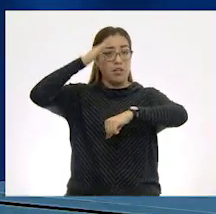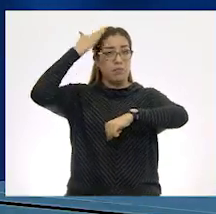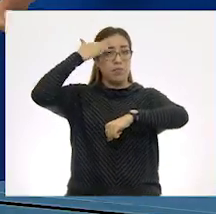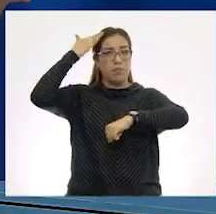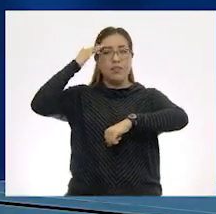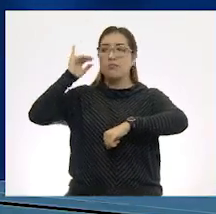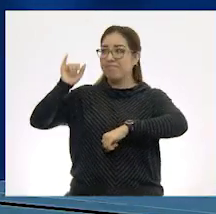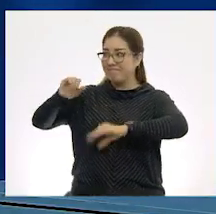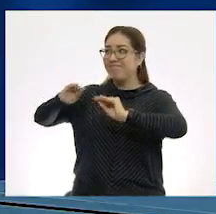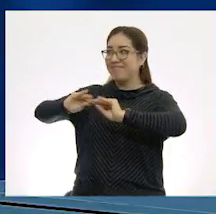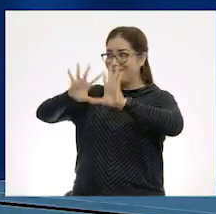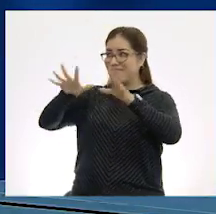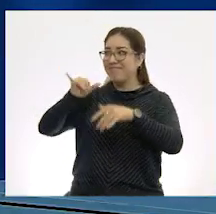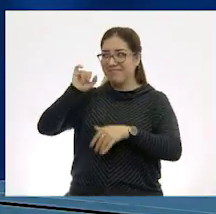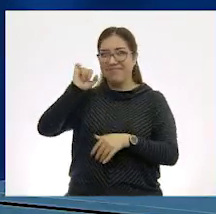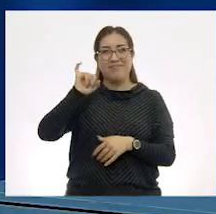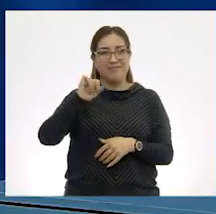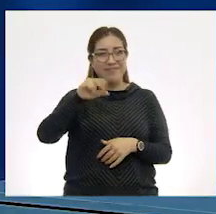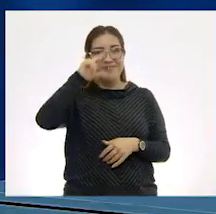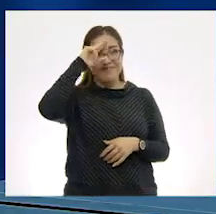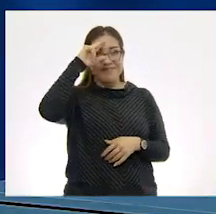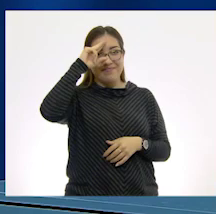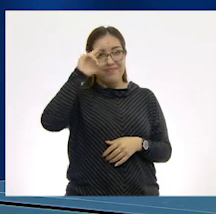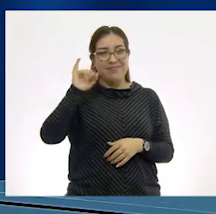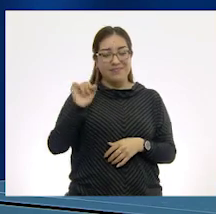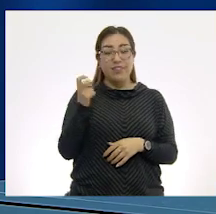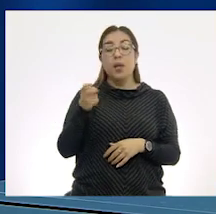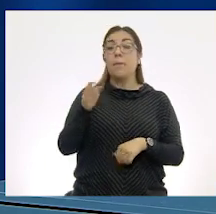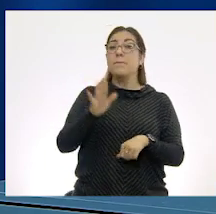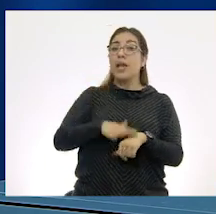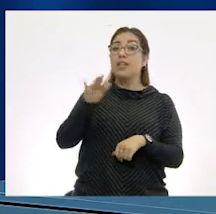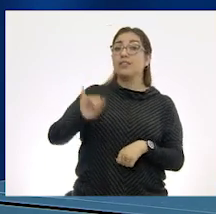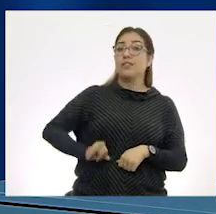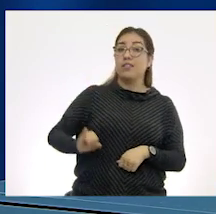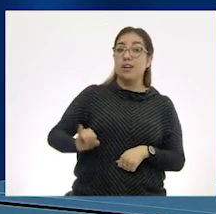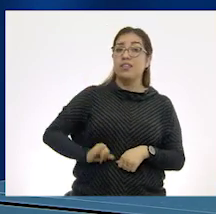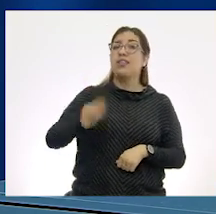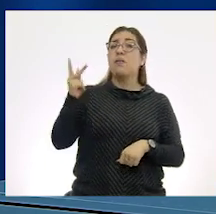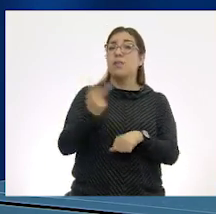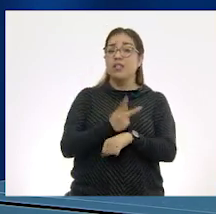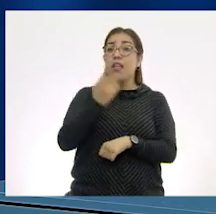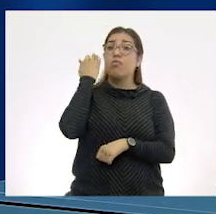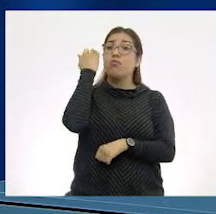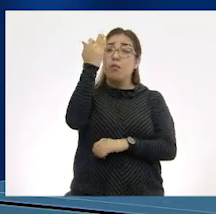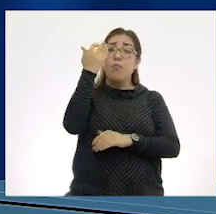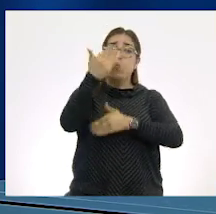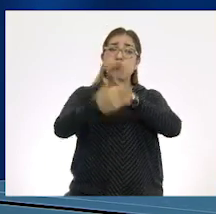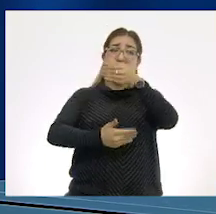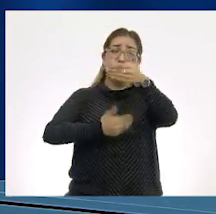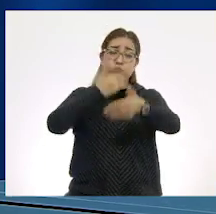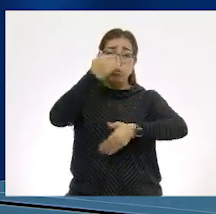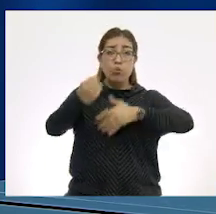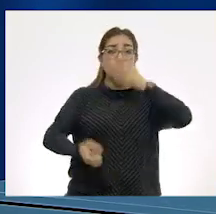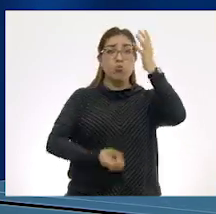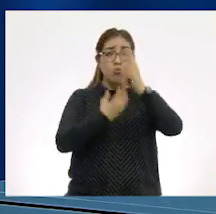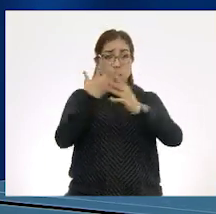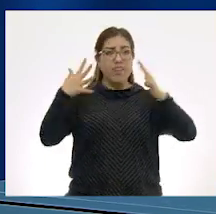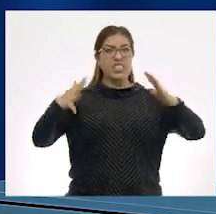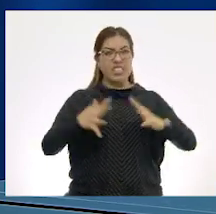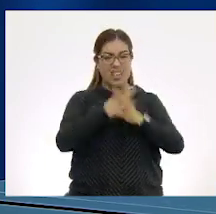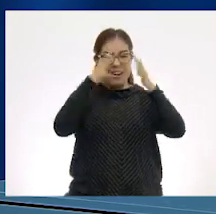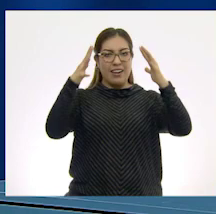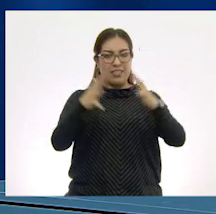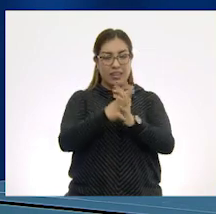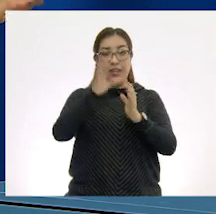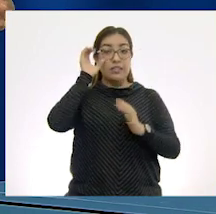entendiendo perfecto. Lo interesante es que con el paso de los años hubo varias guerras que dividieron a China